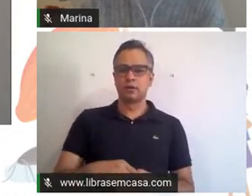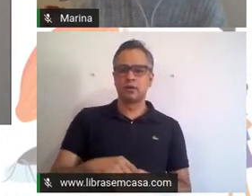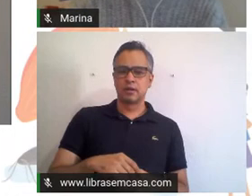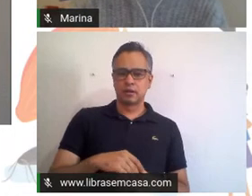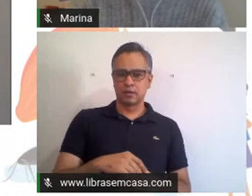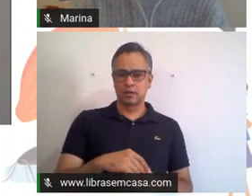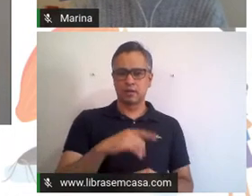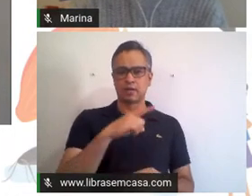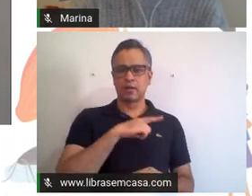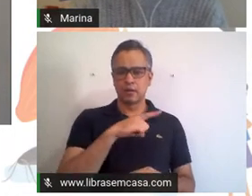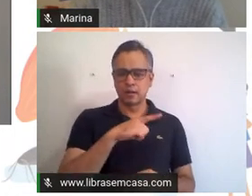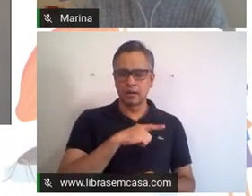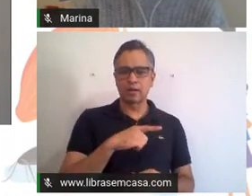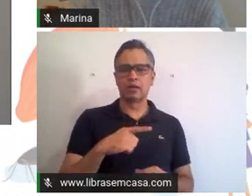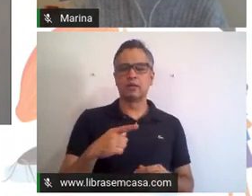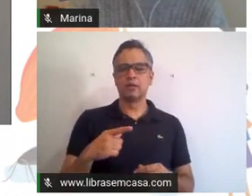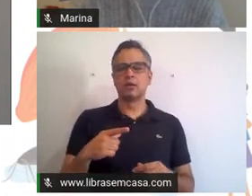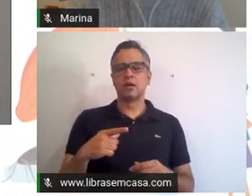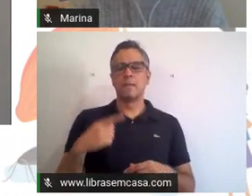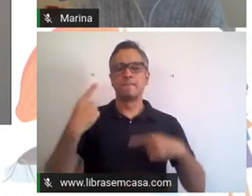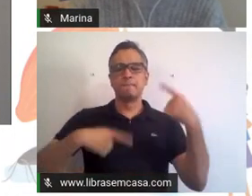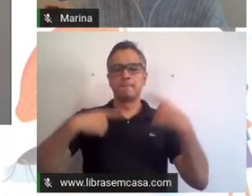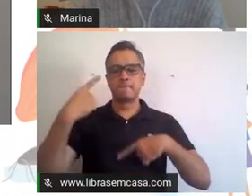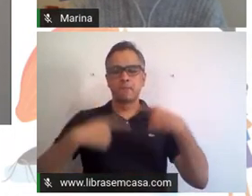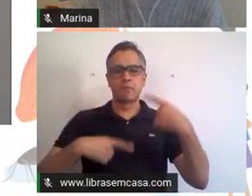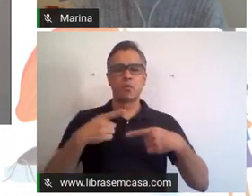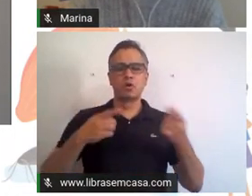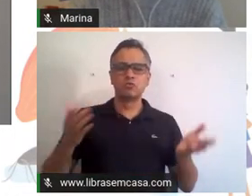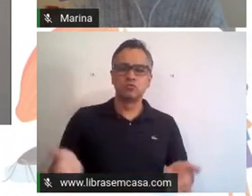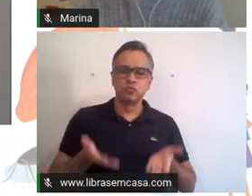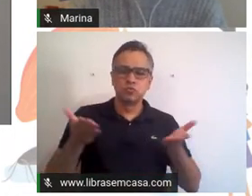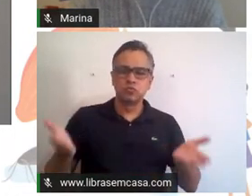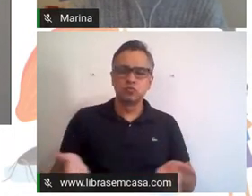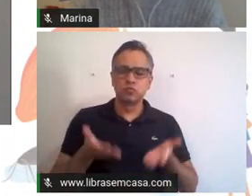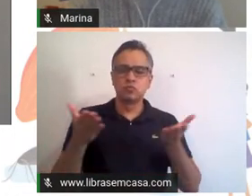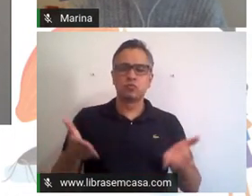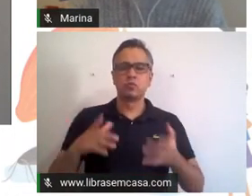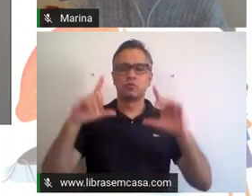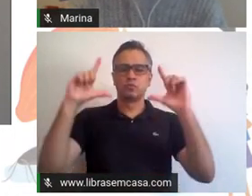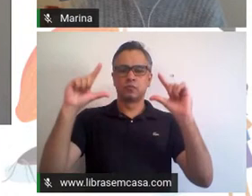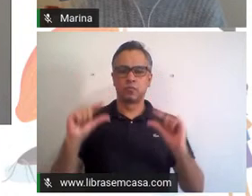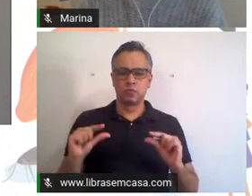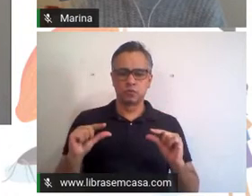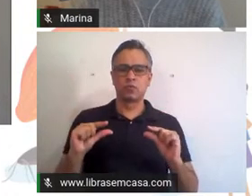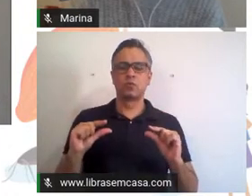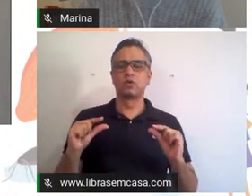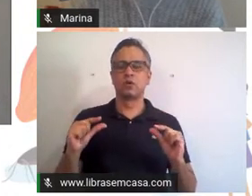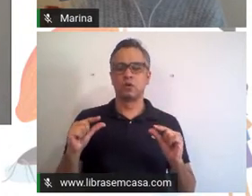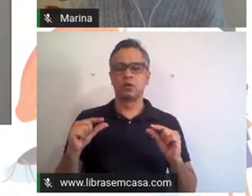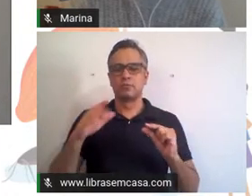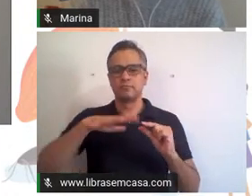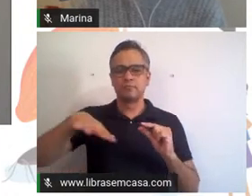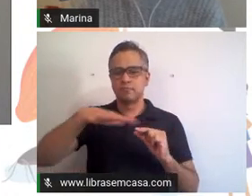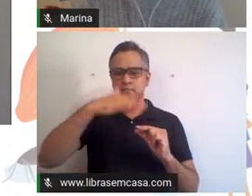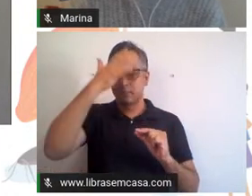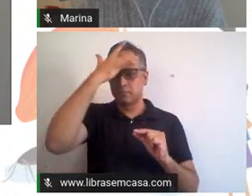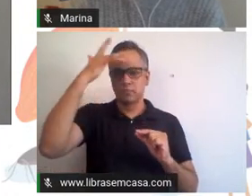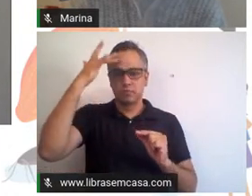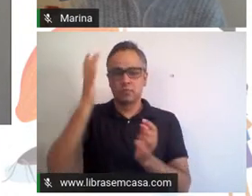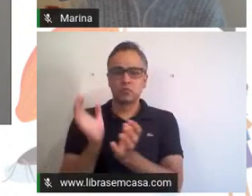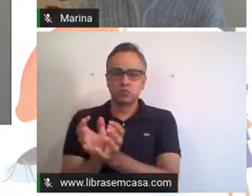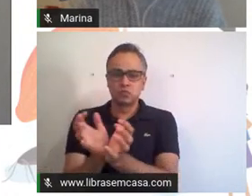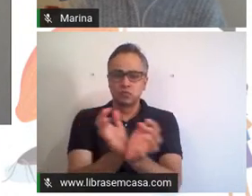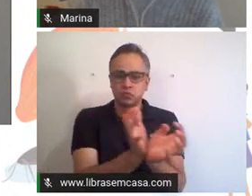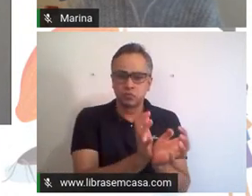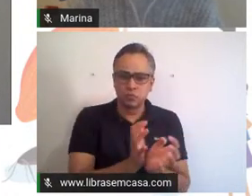una persecución, por supuesto, a eso, políticas de impulso de megaminería en lugares que dicen sistemáticamente que no